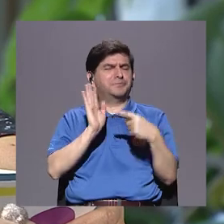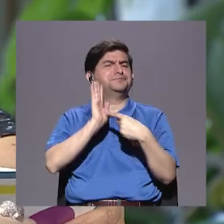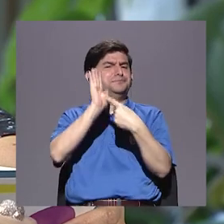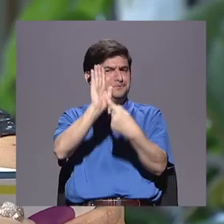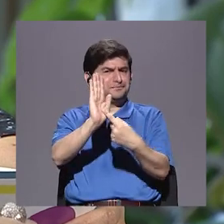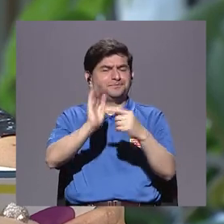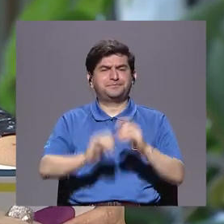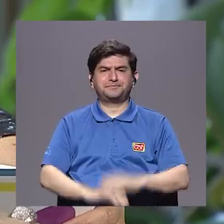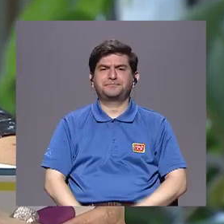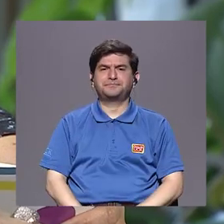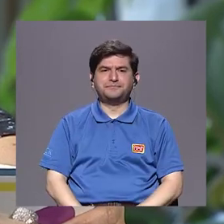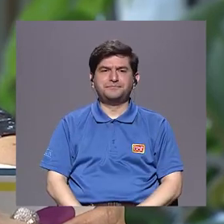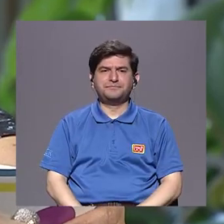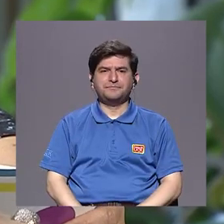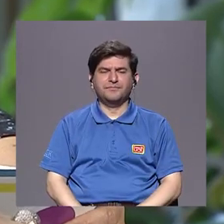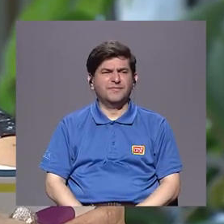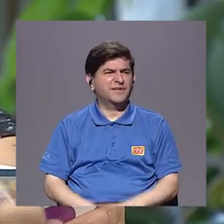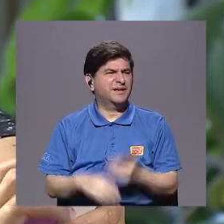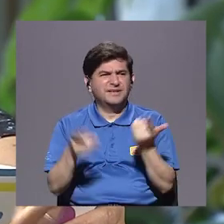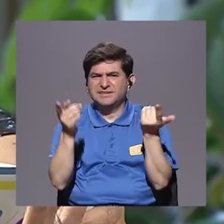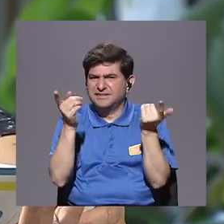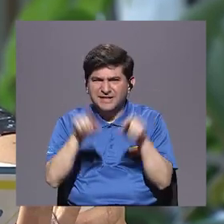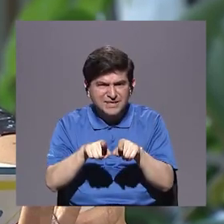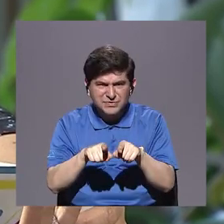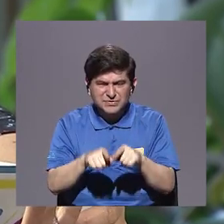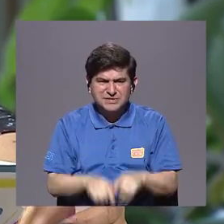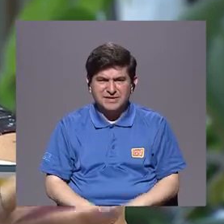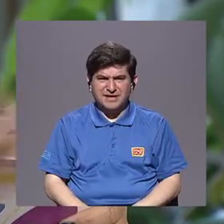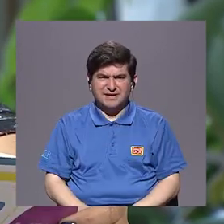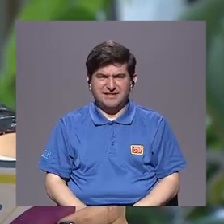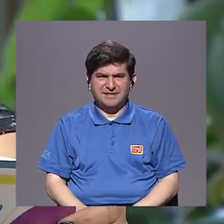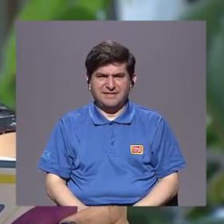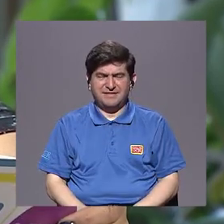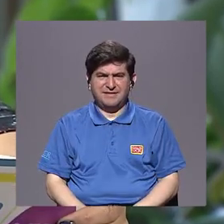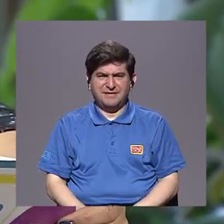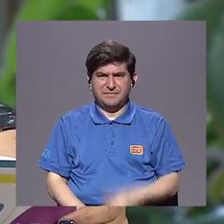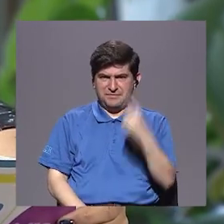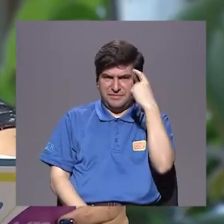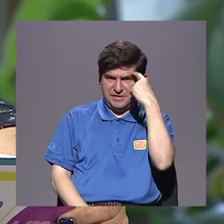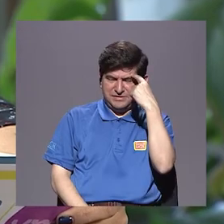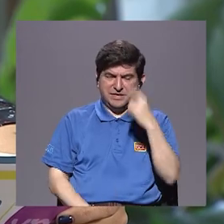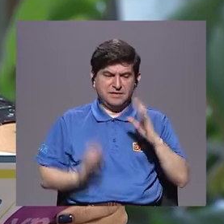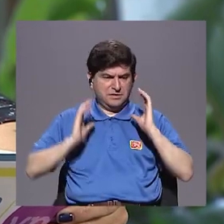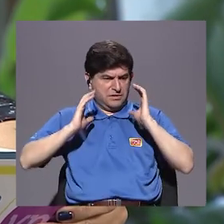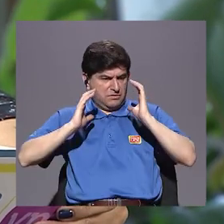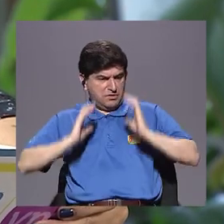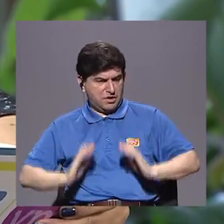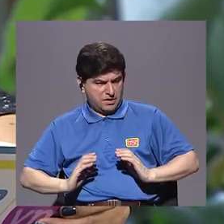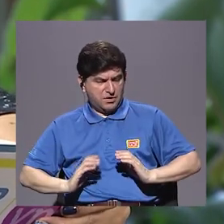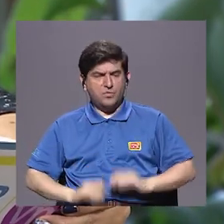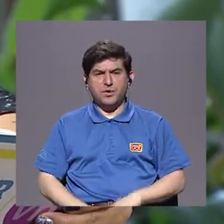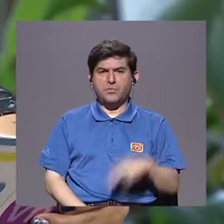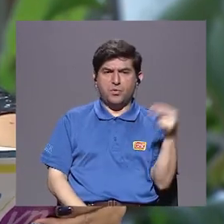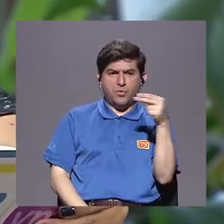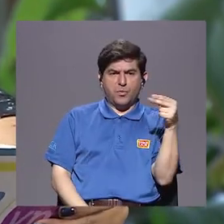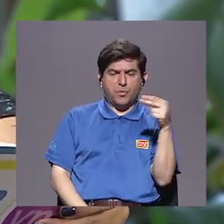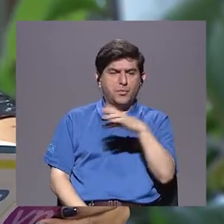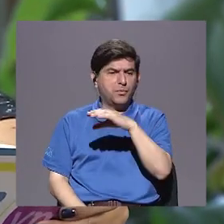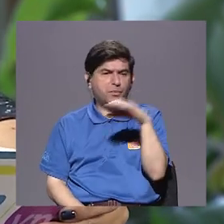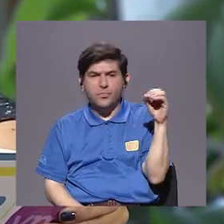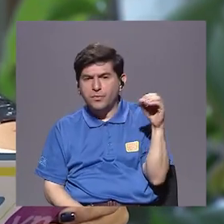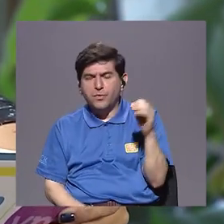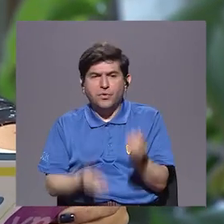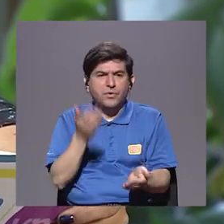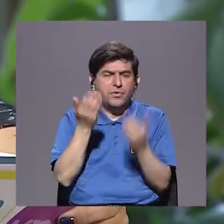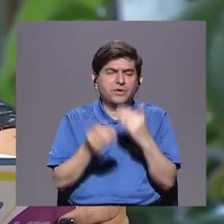importante rescatar, y es, ¿qué pasa por dentro, qué pasa en el cuerpo a nivel hormonal o a